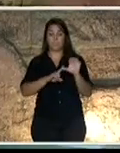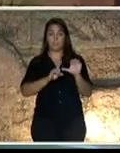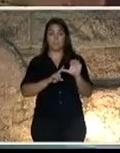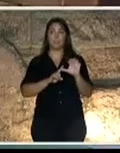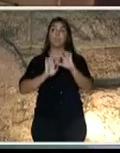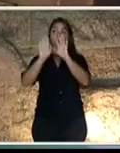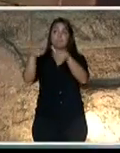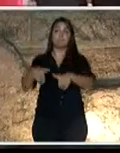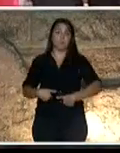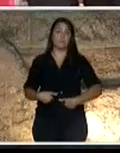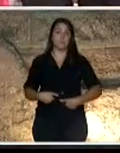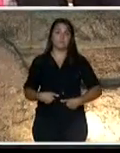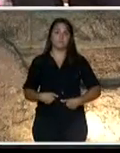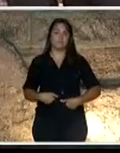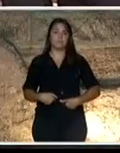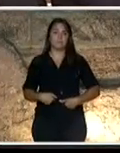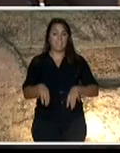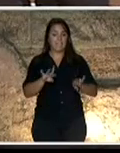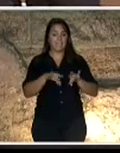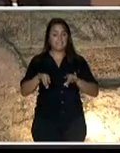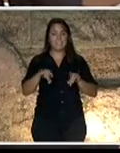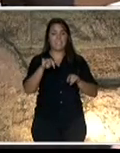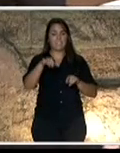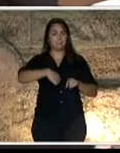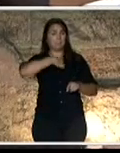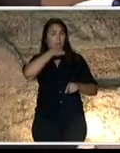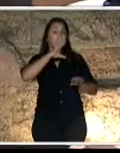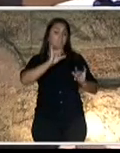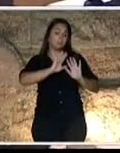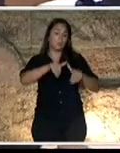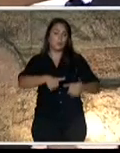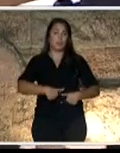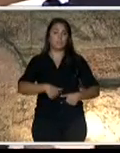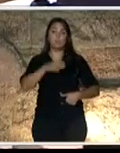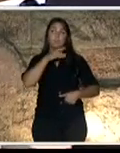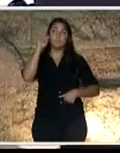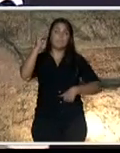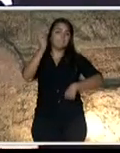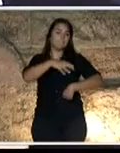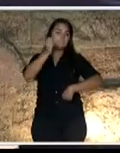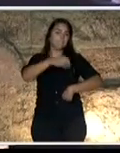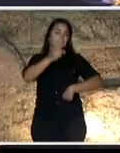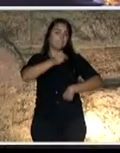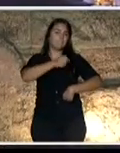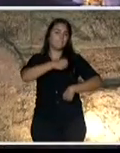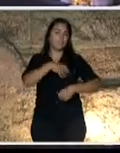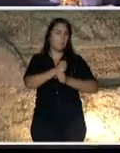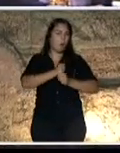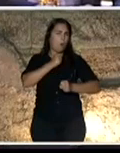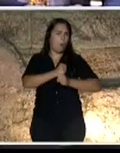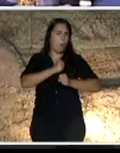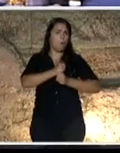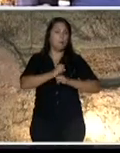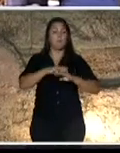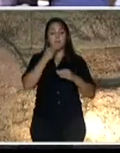volvió a su tierra árida y vieja, con los ahorros atesorados con su sudor para